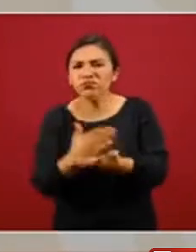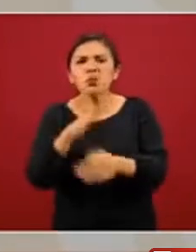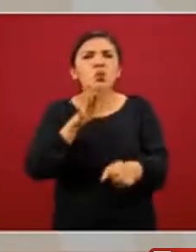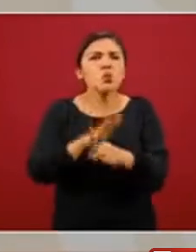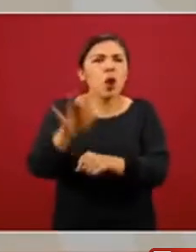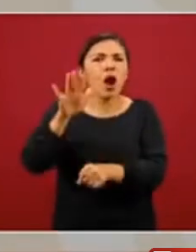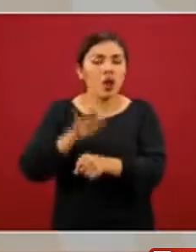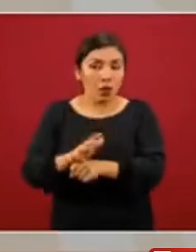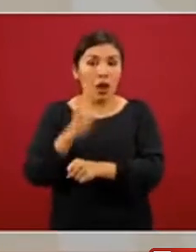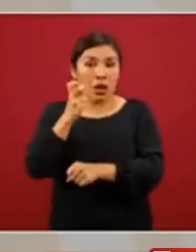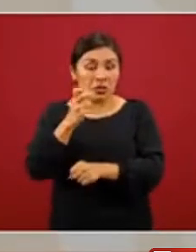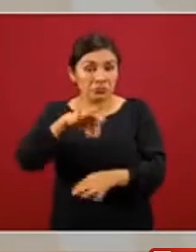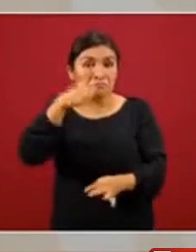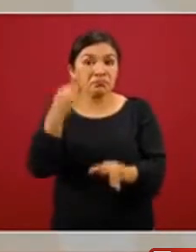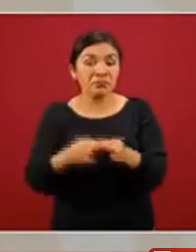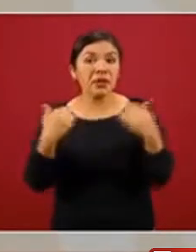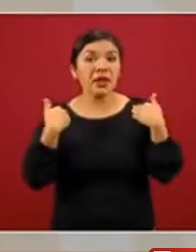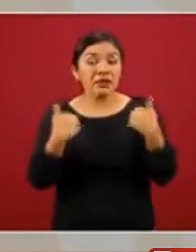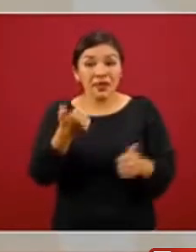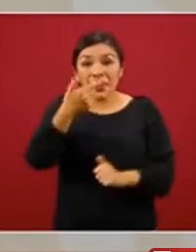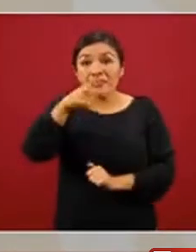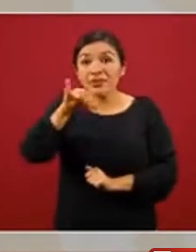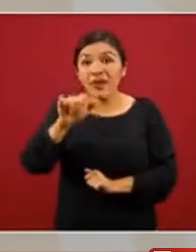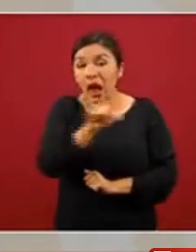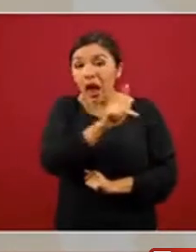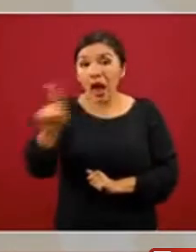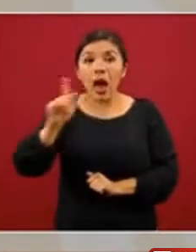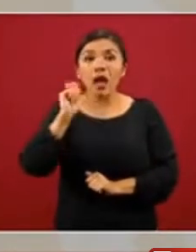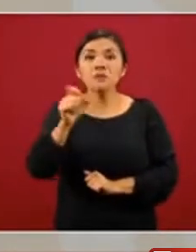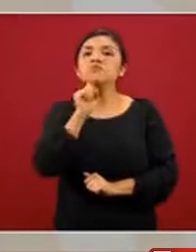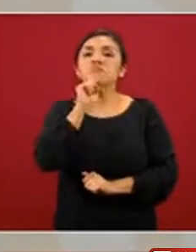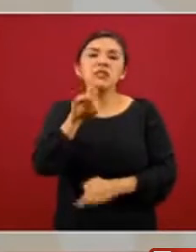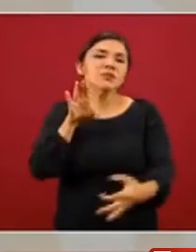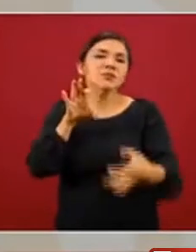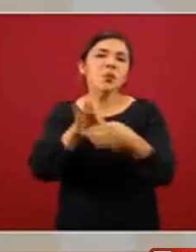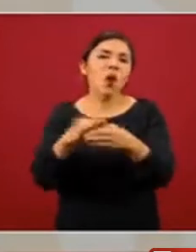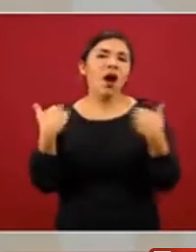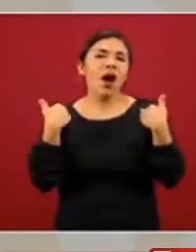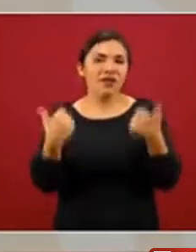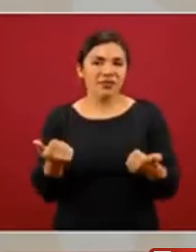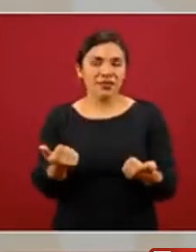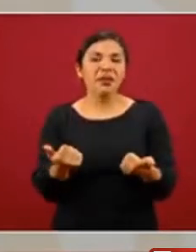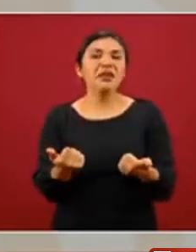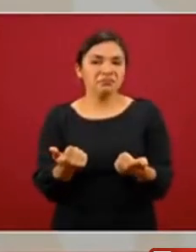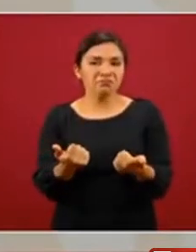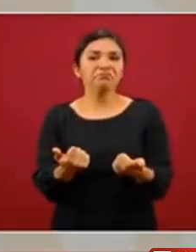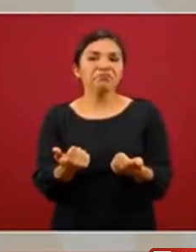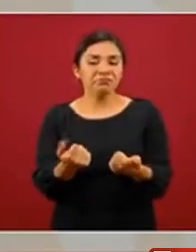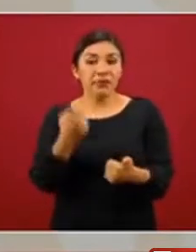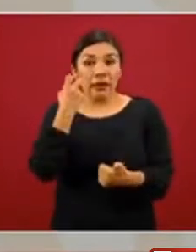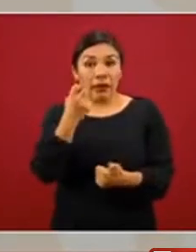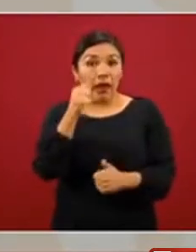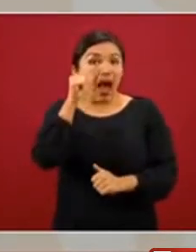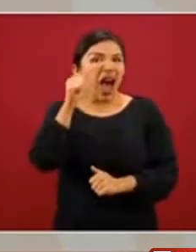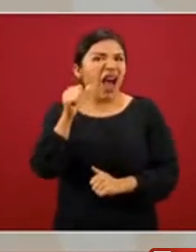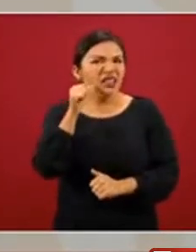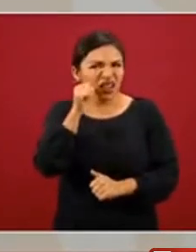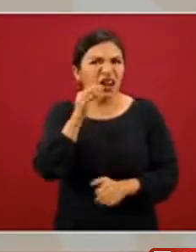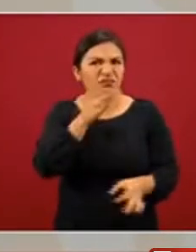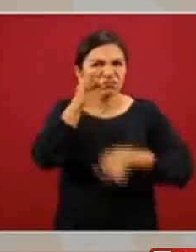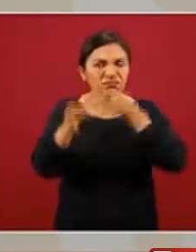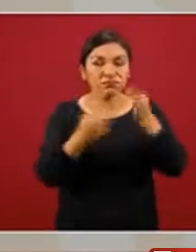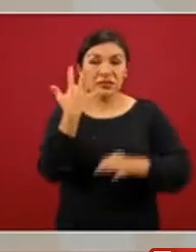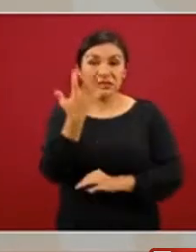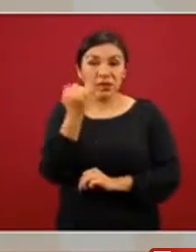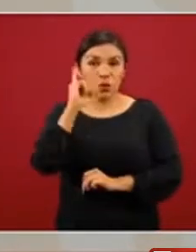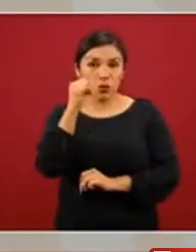nos ratifican que nuestras guías estaban en ese mismo sentido. Verán ustedes que lo que publicó ayer, 5 de